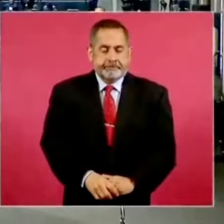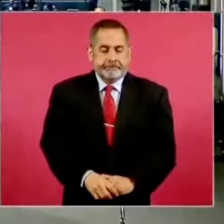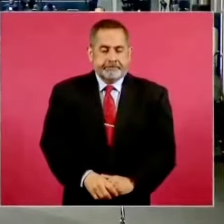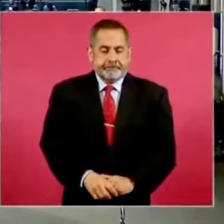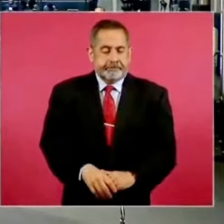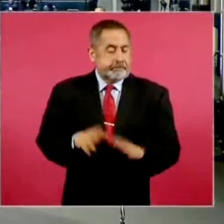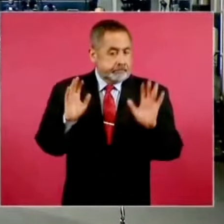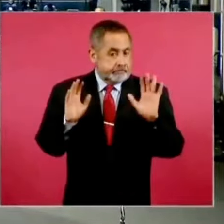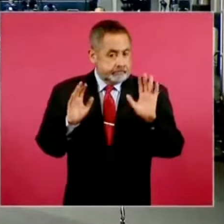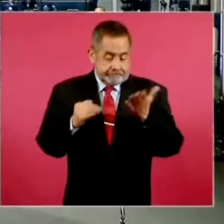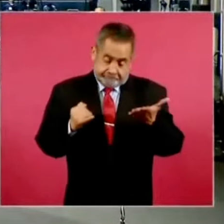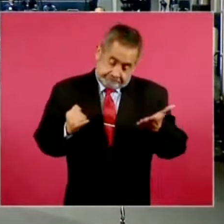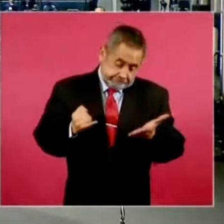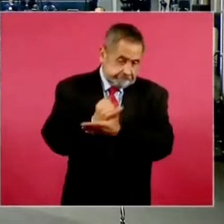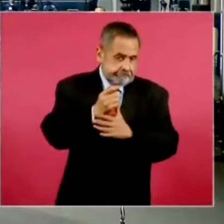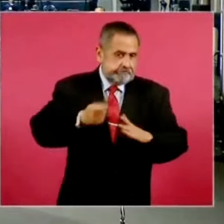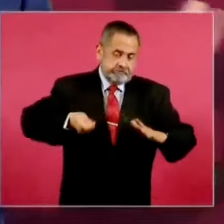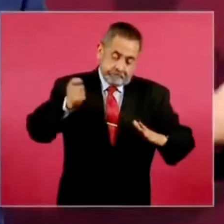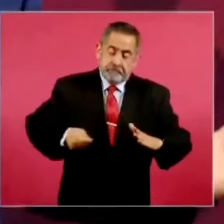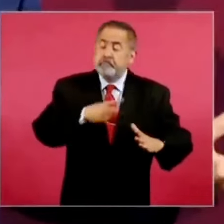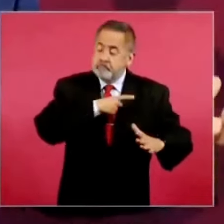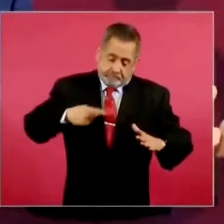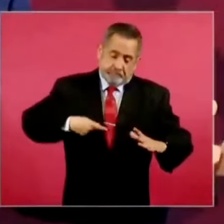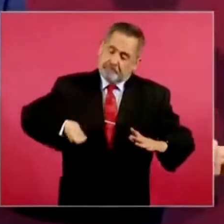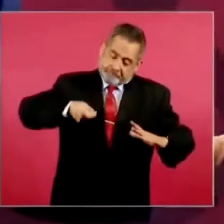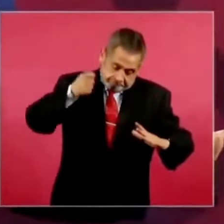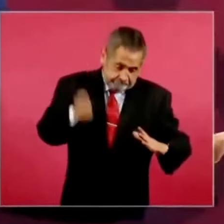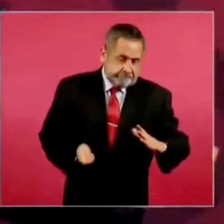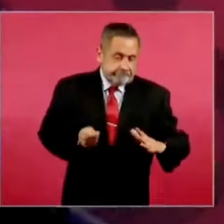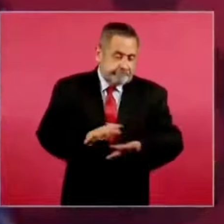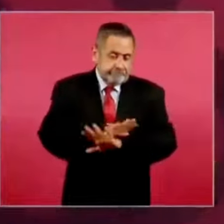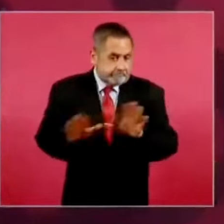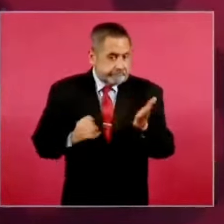Pero que se va a resolver, se tiene que resolver